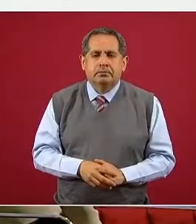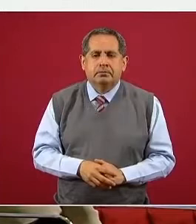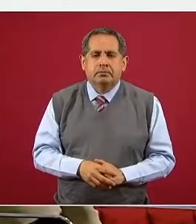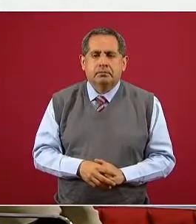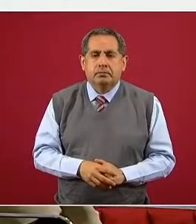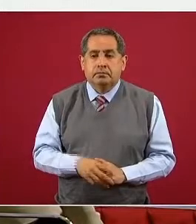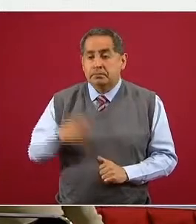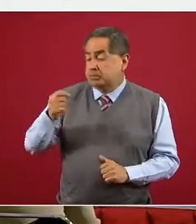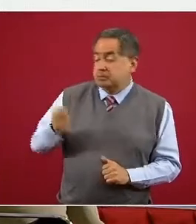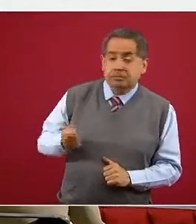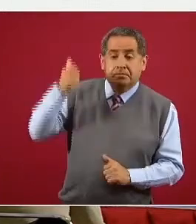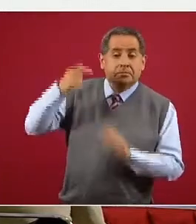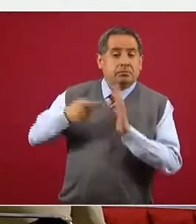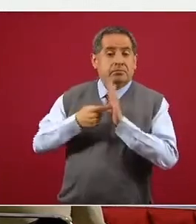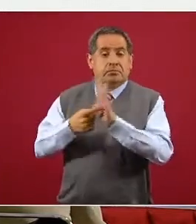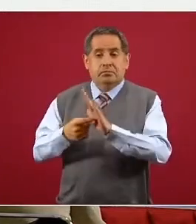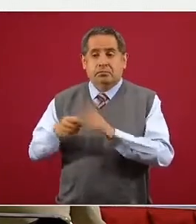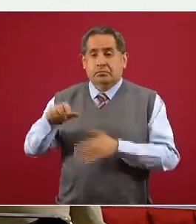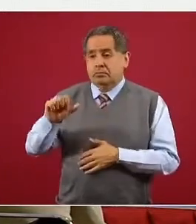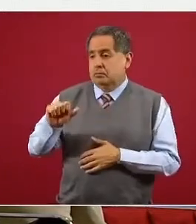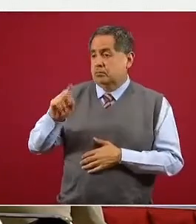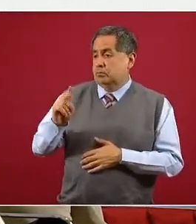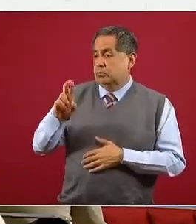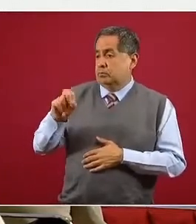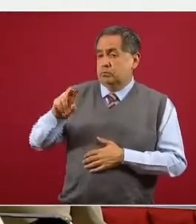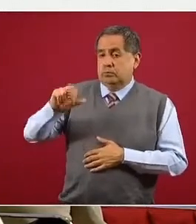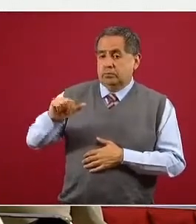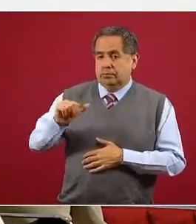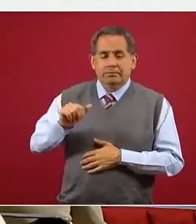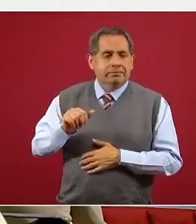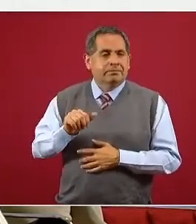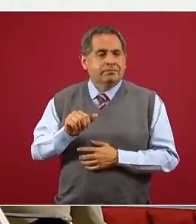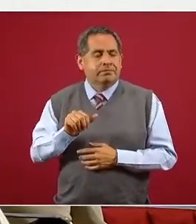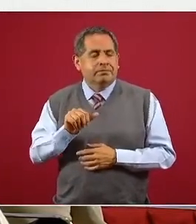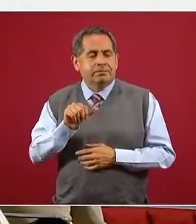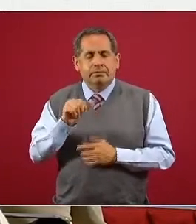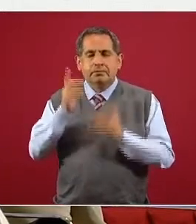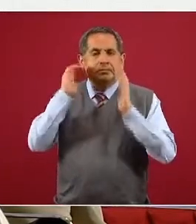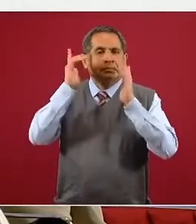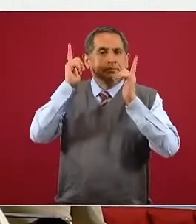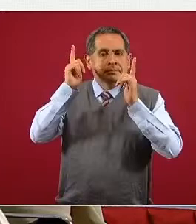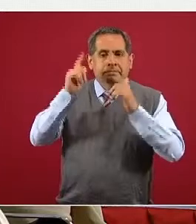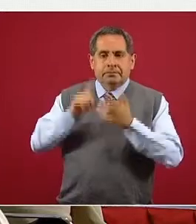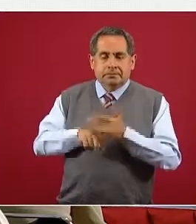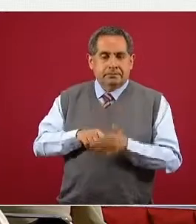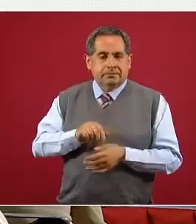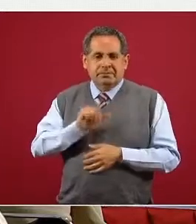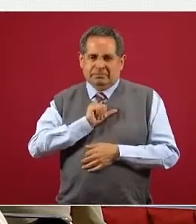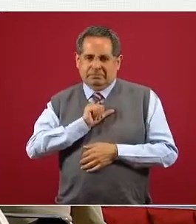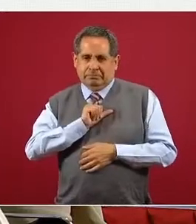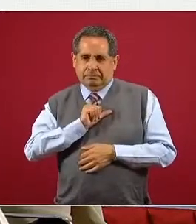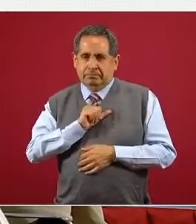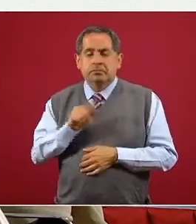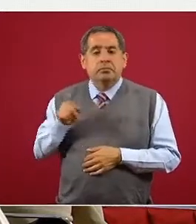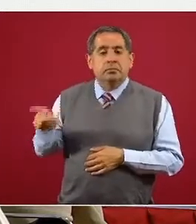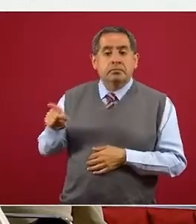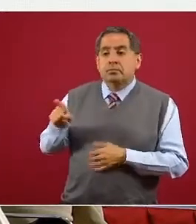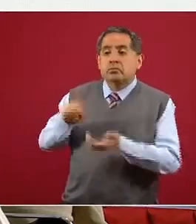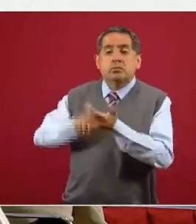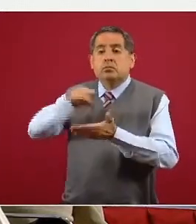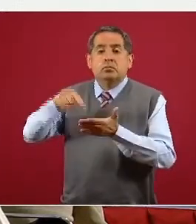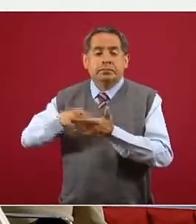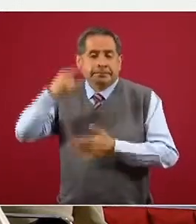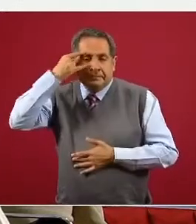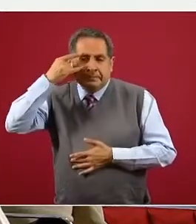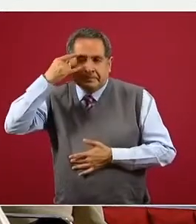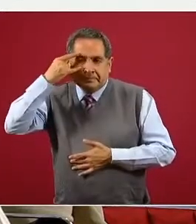Por primera vez aparece Aurora, Campeche está en riesgo amarillo, es riesgo medio